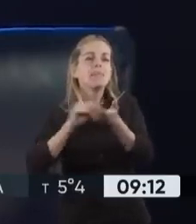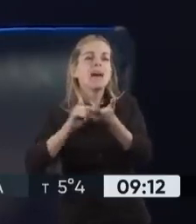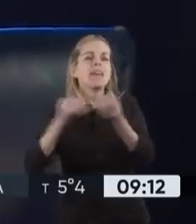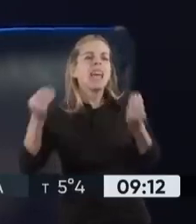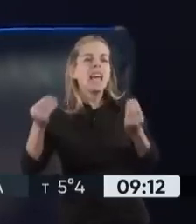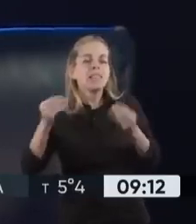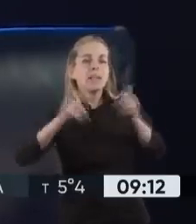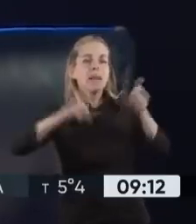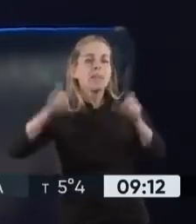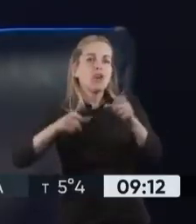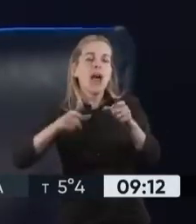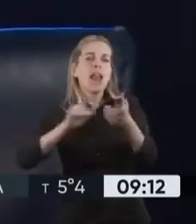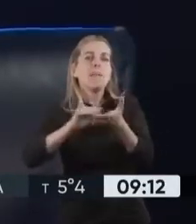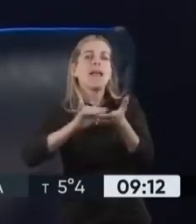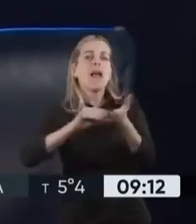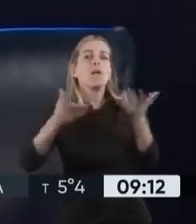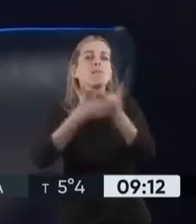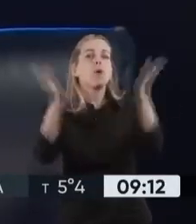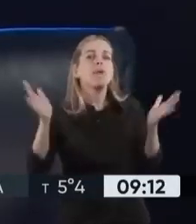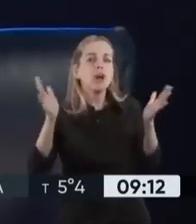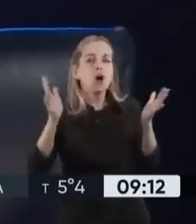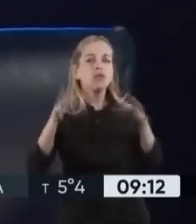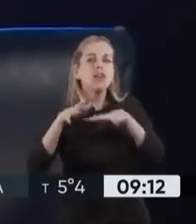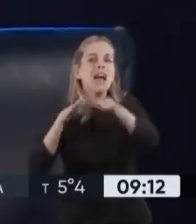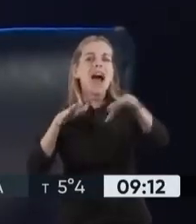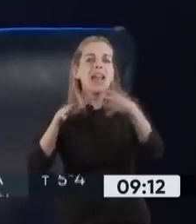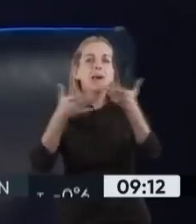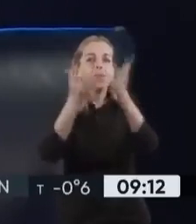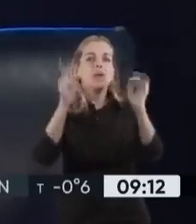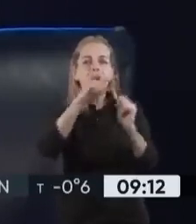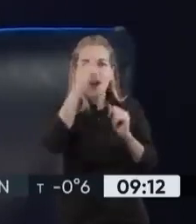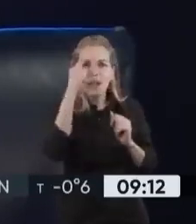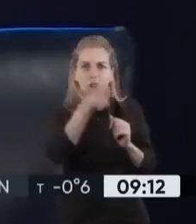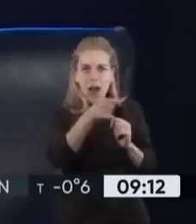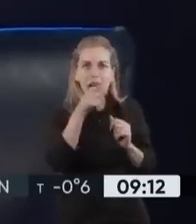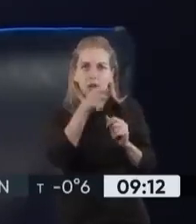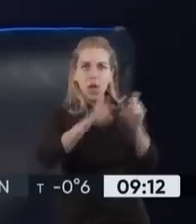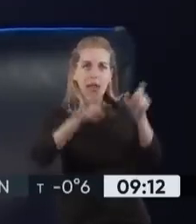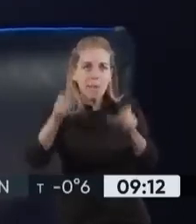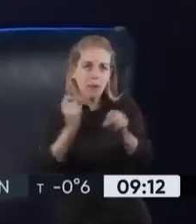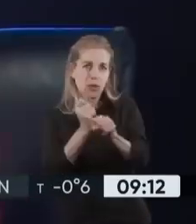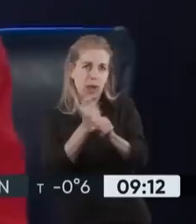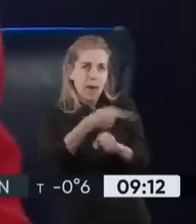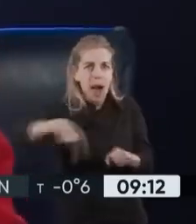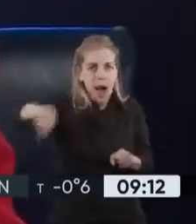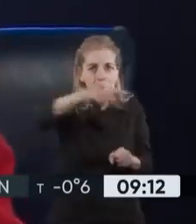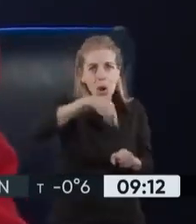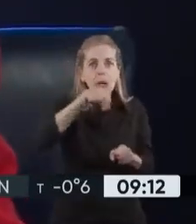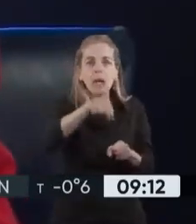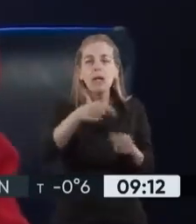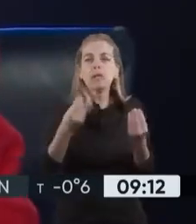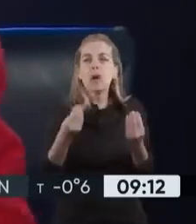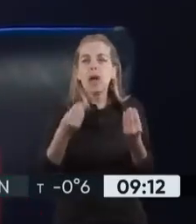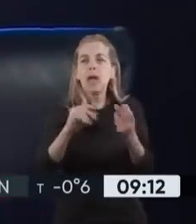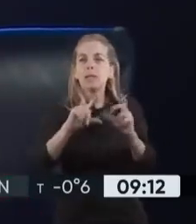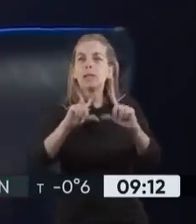el sector público nacional y lo que estamos proponiendo es que esa implementación del